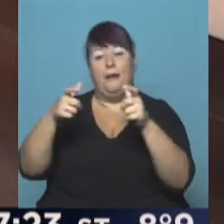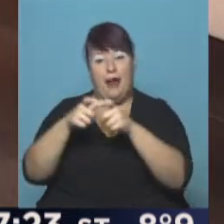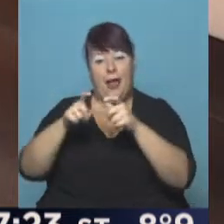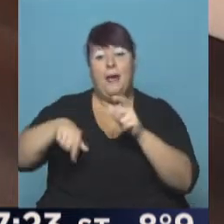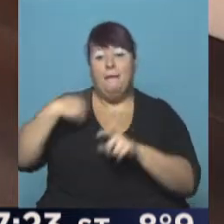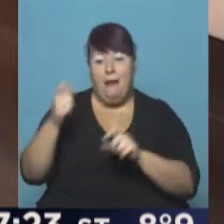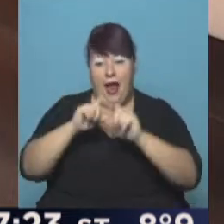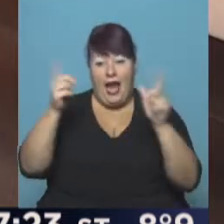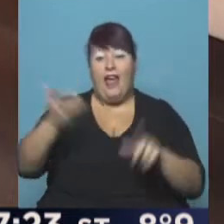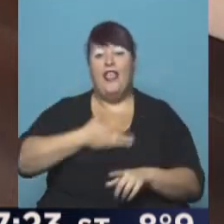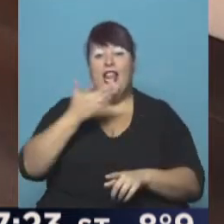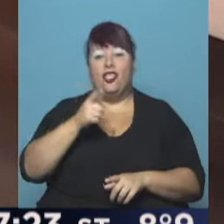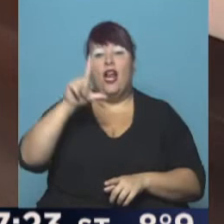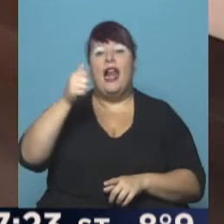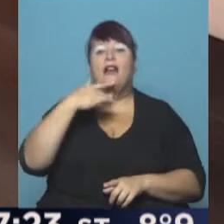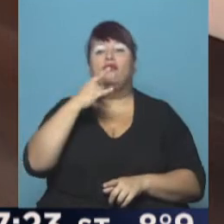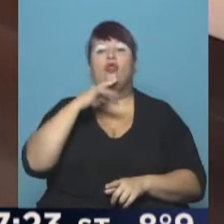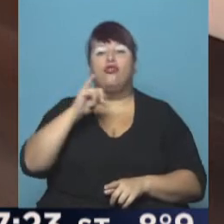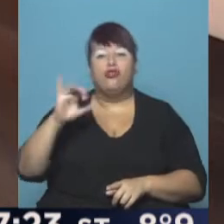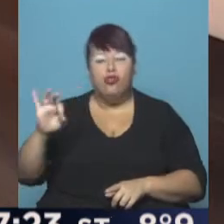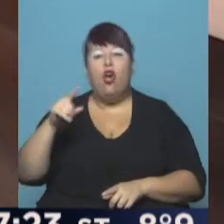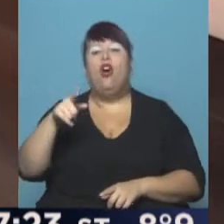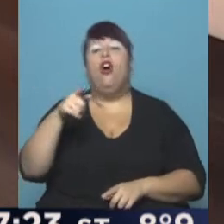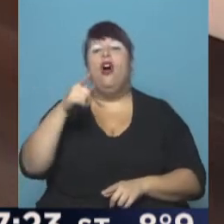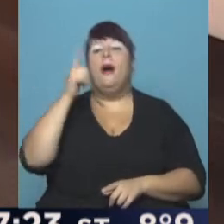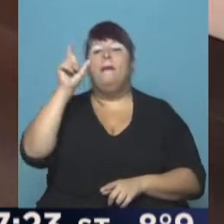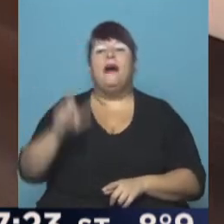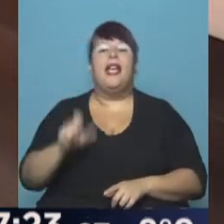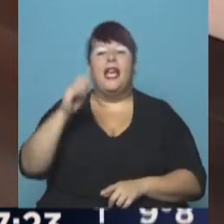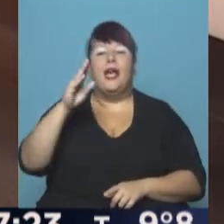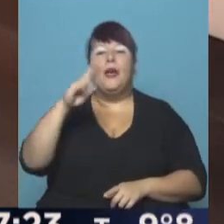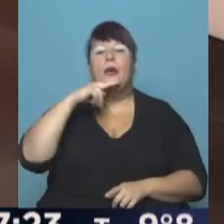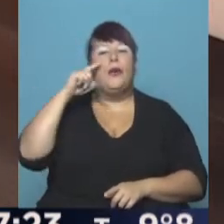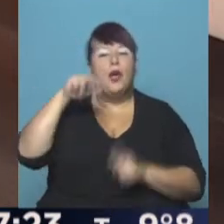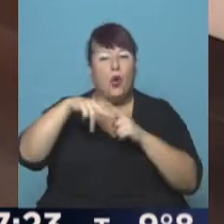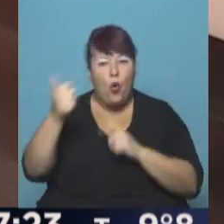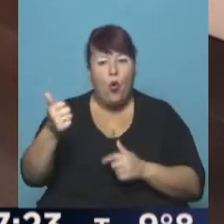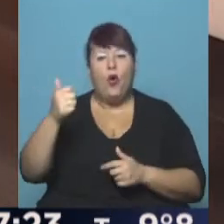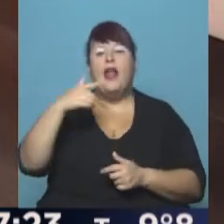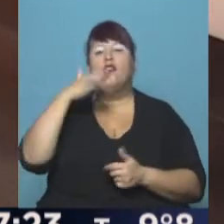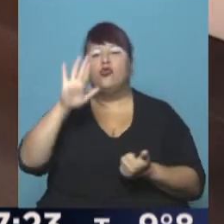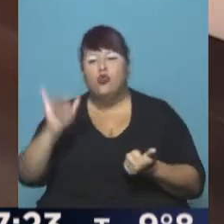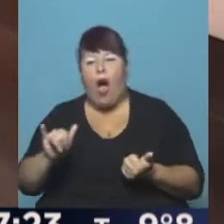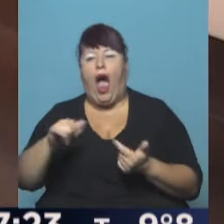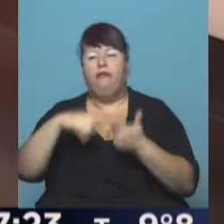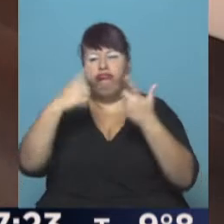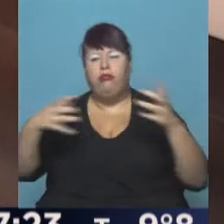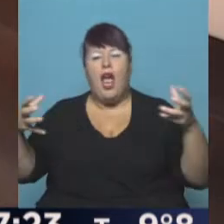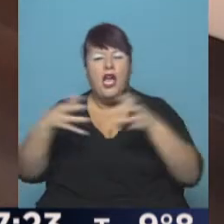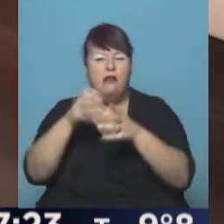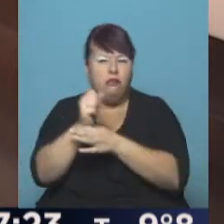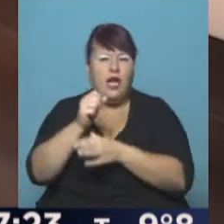estrena mañana con dirección de nicolás tuozzo y con el protagónico de benjamín vicuña la china suárez y un gran equipo detrás